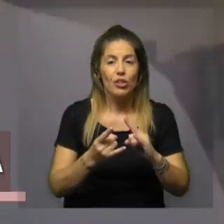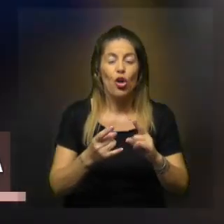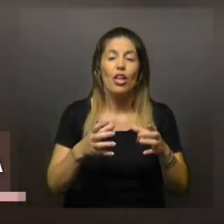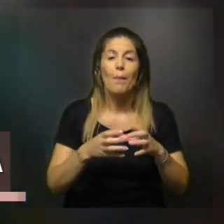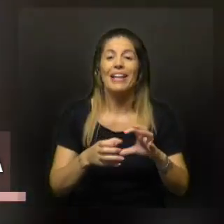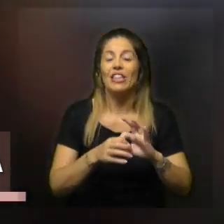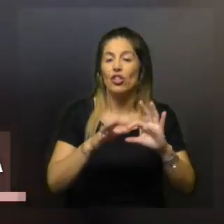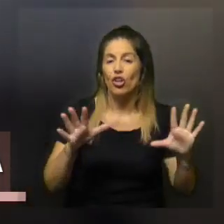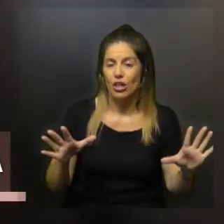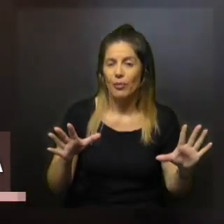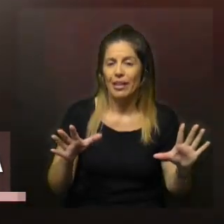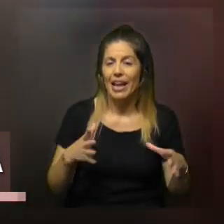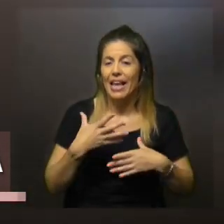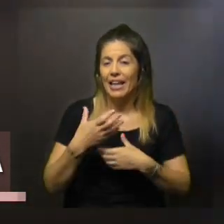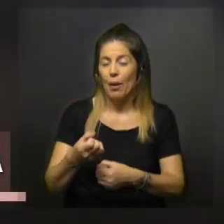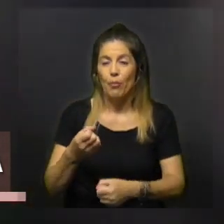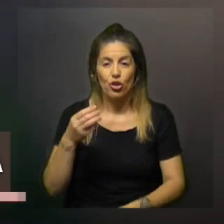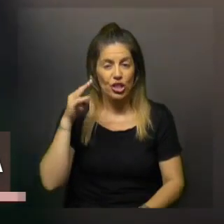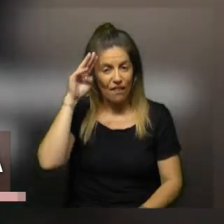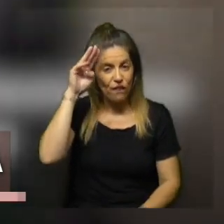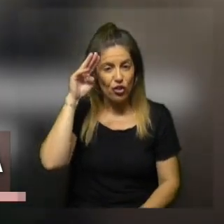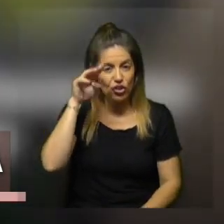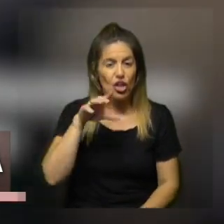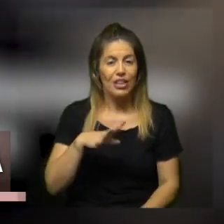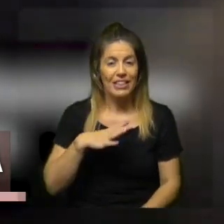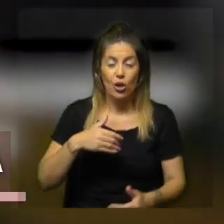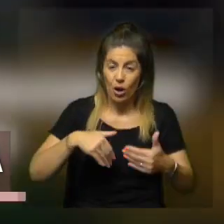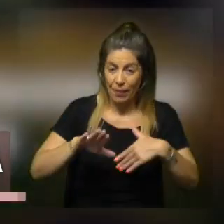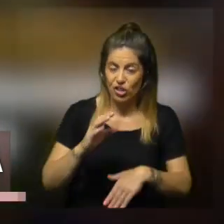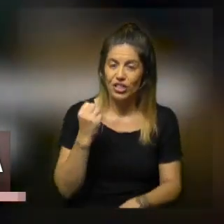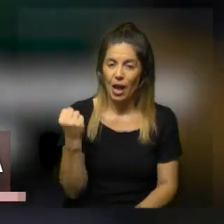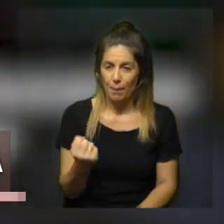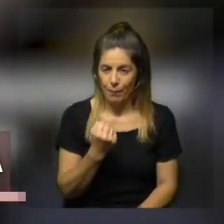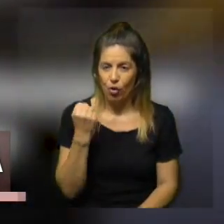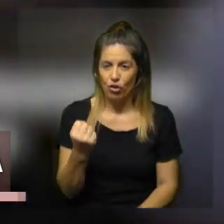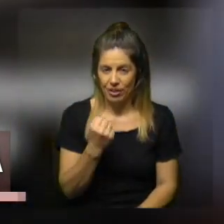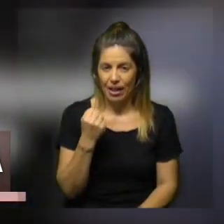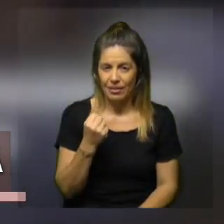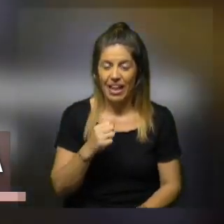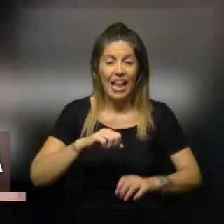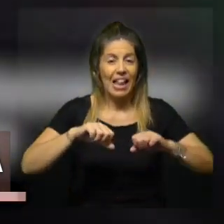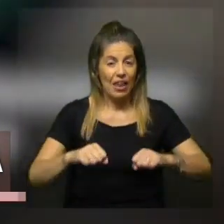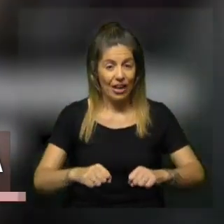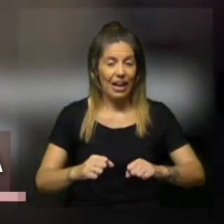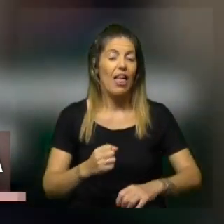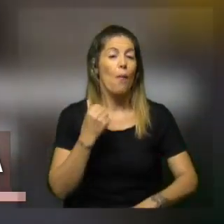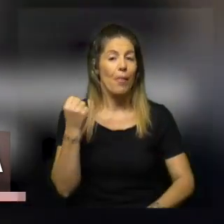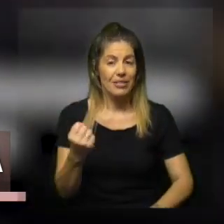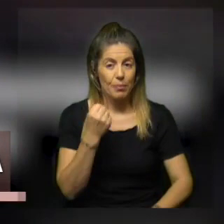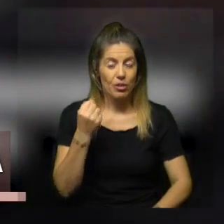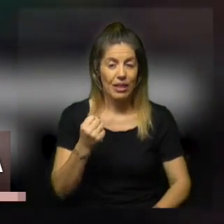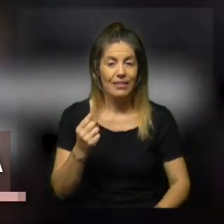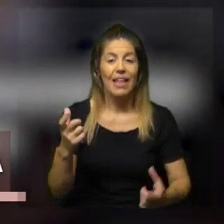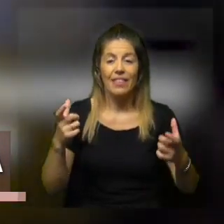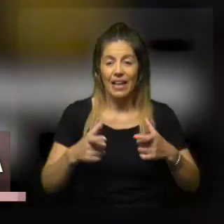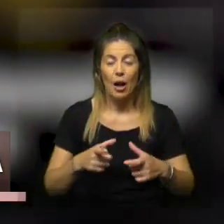partido que acoge a Bolsonaro, tiene una mayoría importante, es la bancada más relevante de la Cámara de los Diputados,